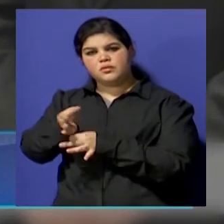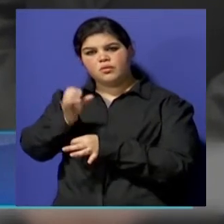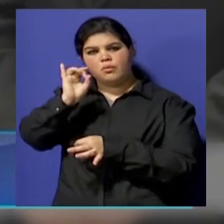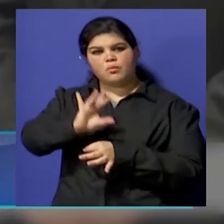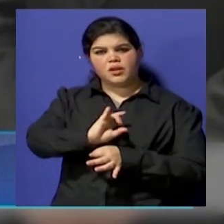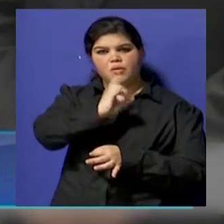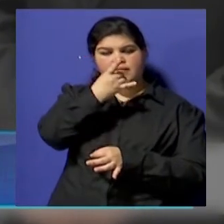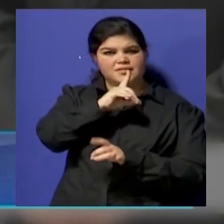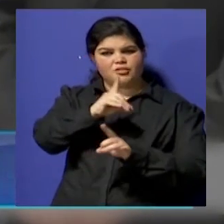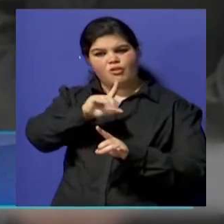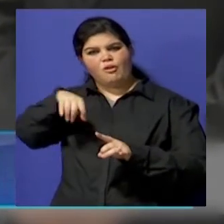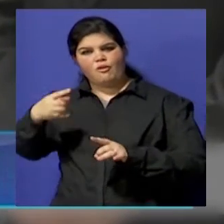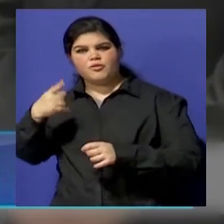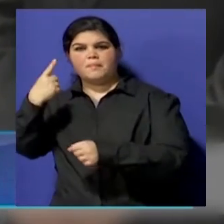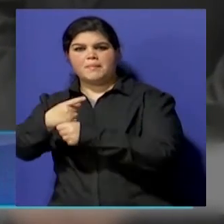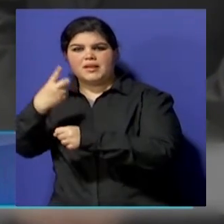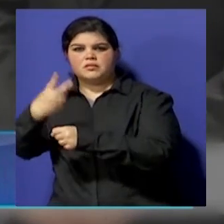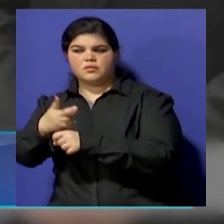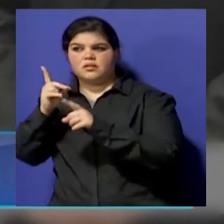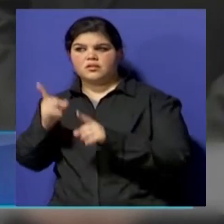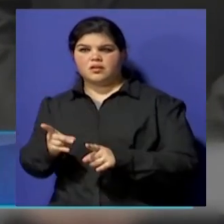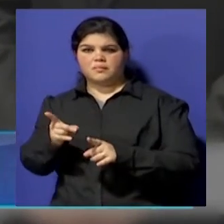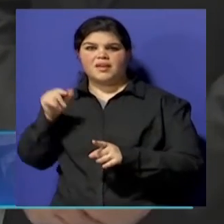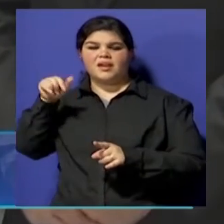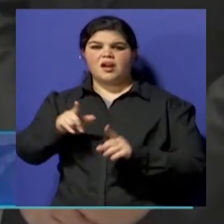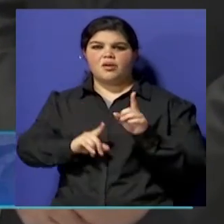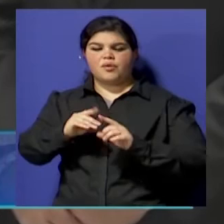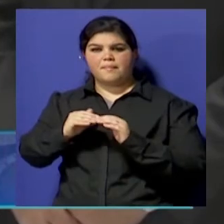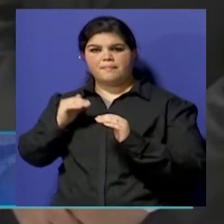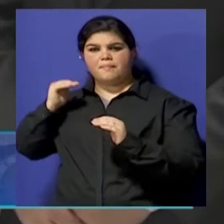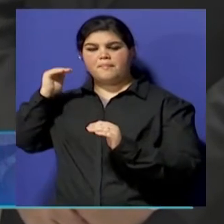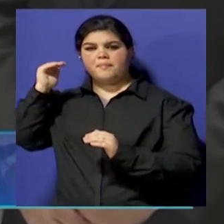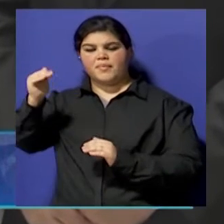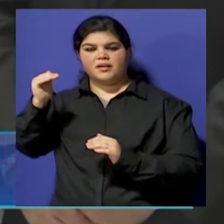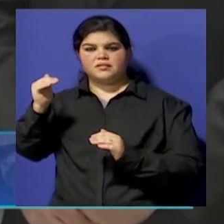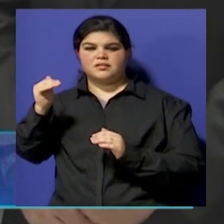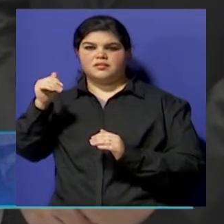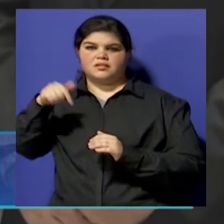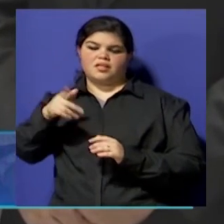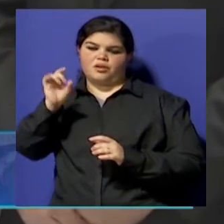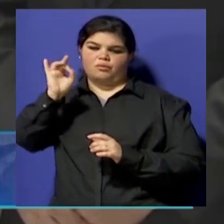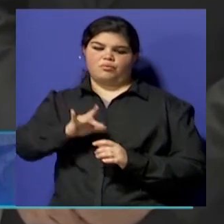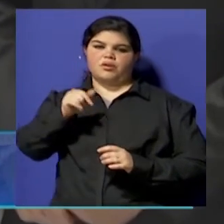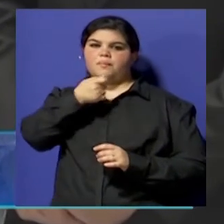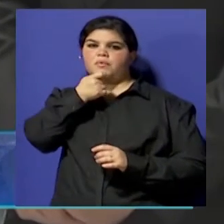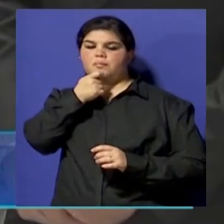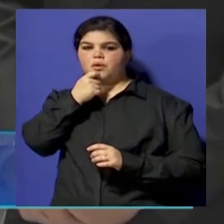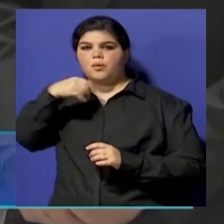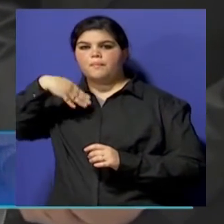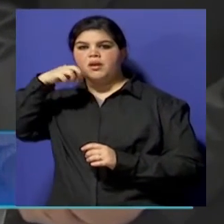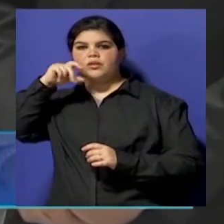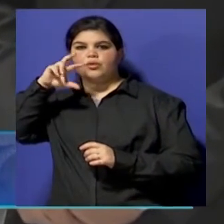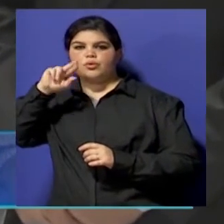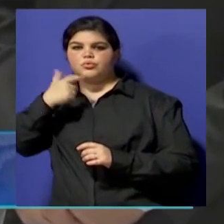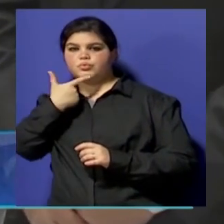universitaria, sino de los diferentes niveles, y que vayan más allá de la burocracia regional, porque por ejemplo el Mercosur o todos estos organismos se